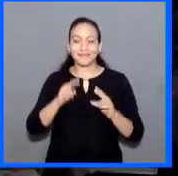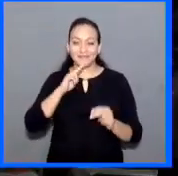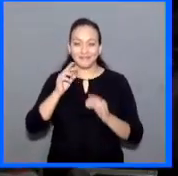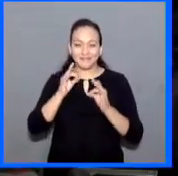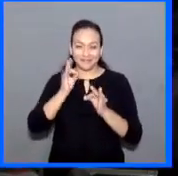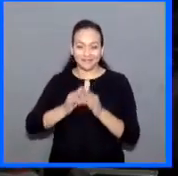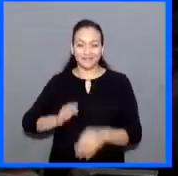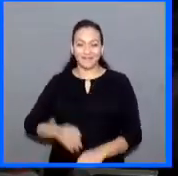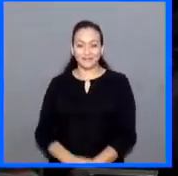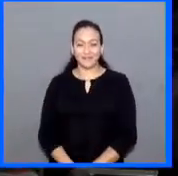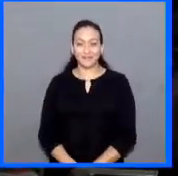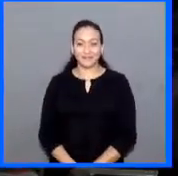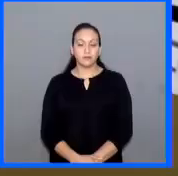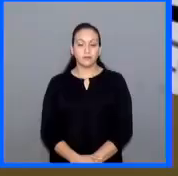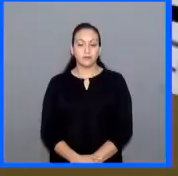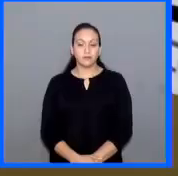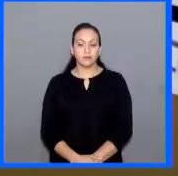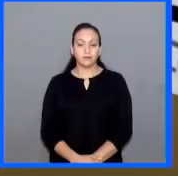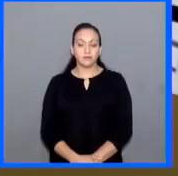González.